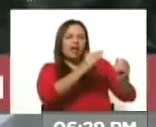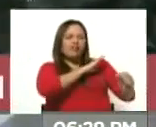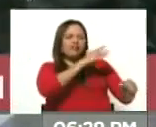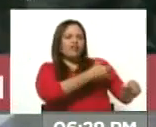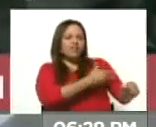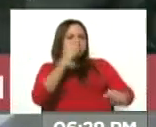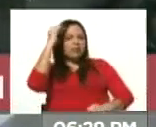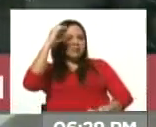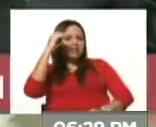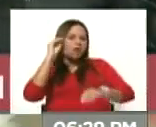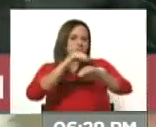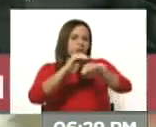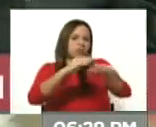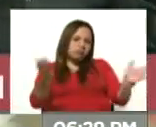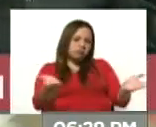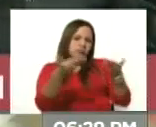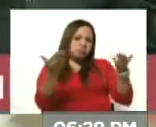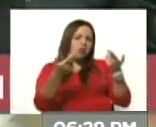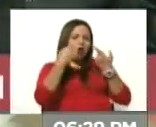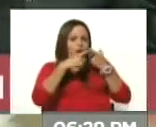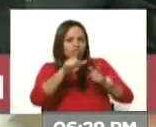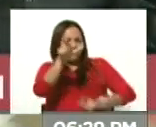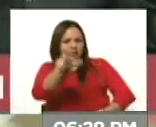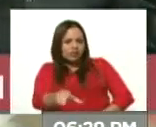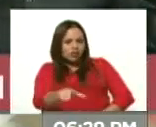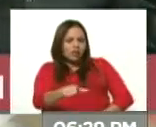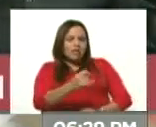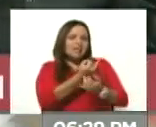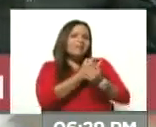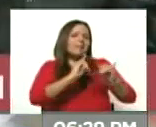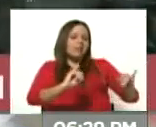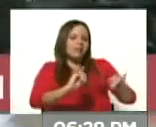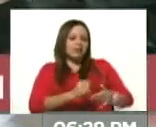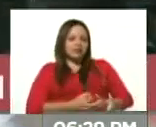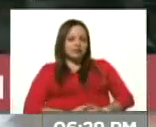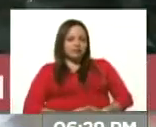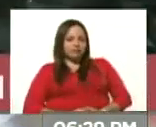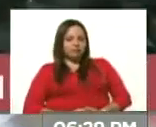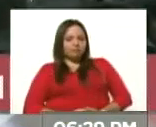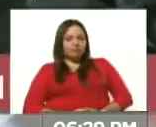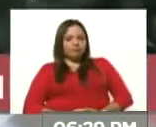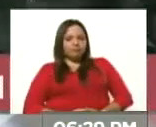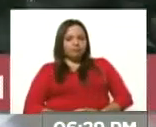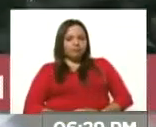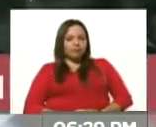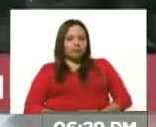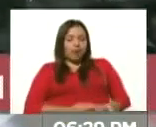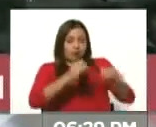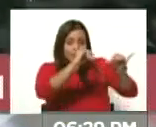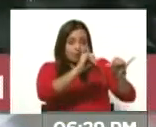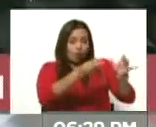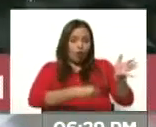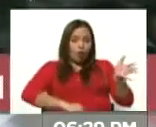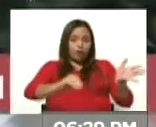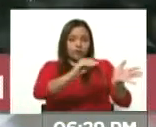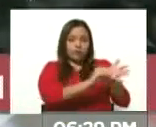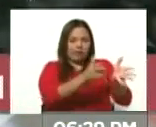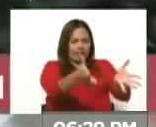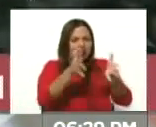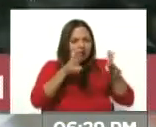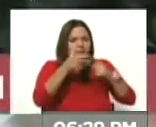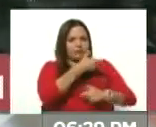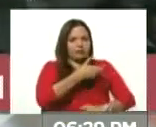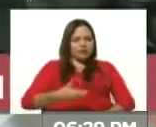capacidad de convocatoria que pudiera tener una candidatura independiente en este escenario vuelve a ganar el